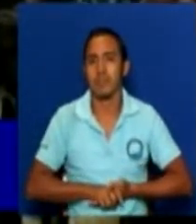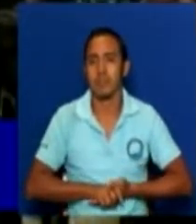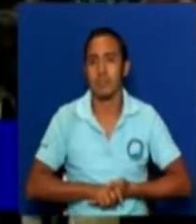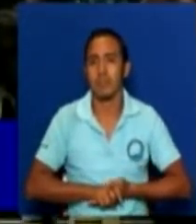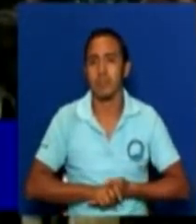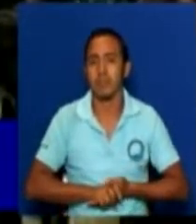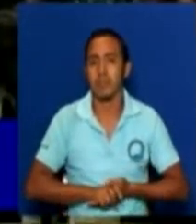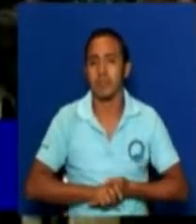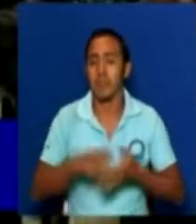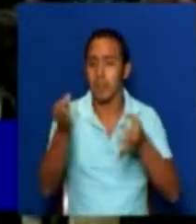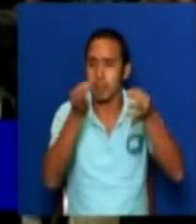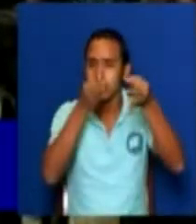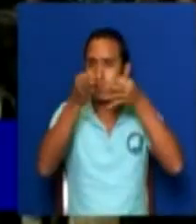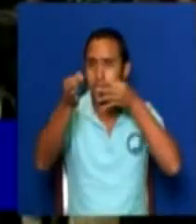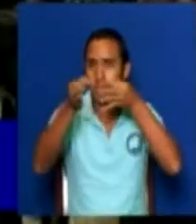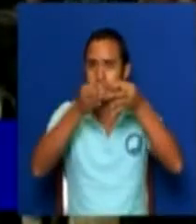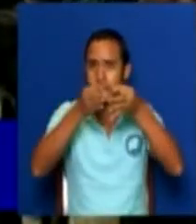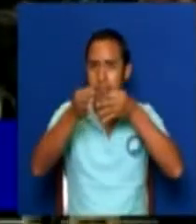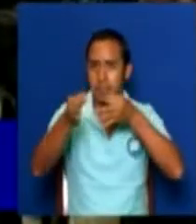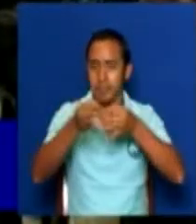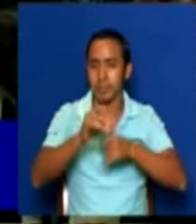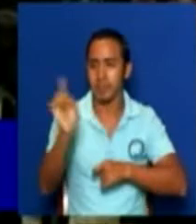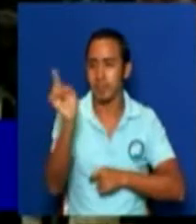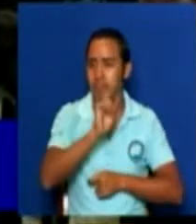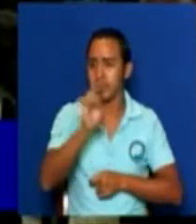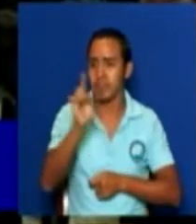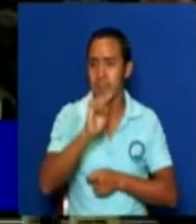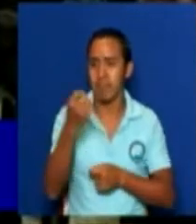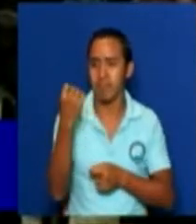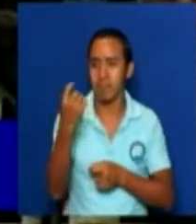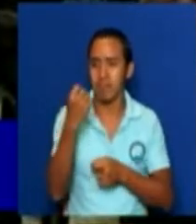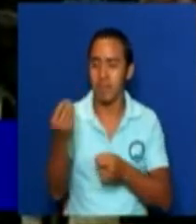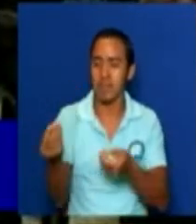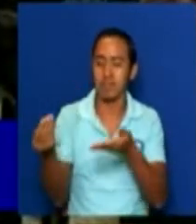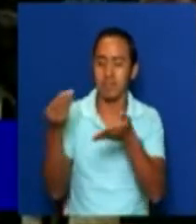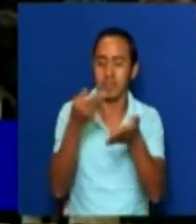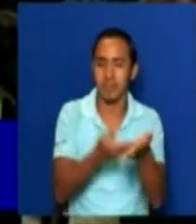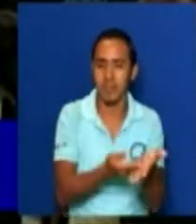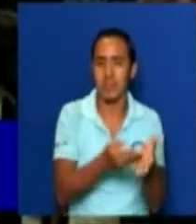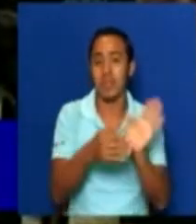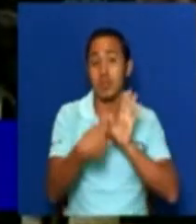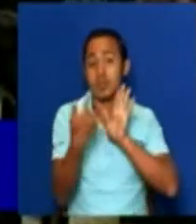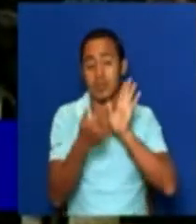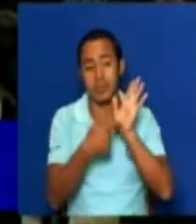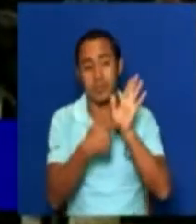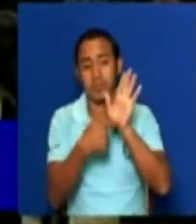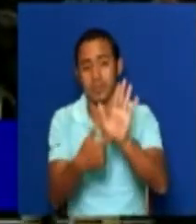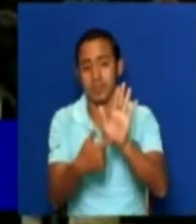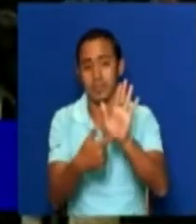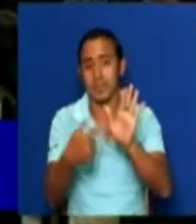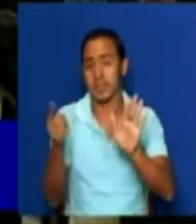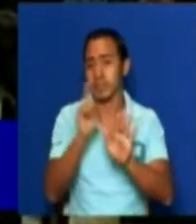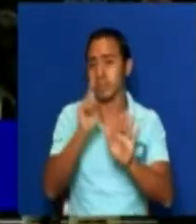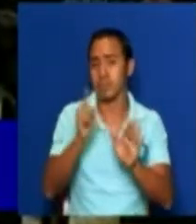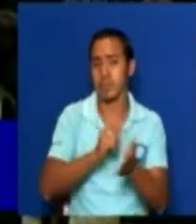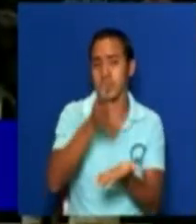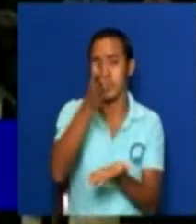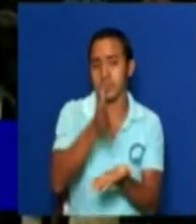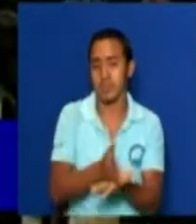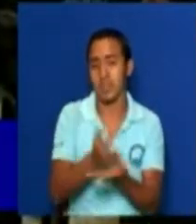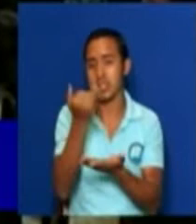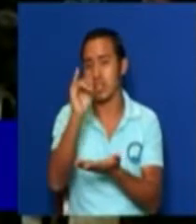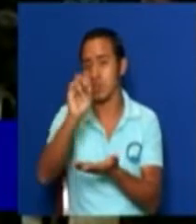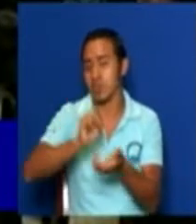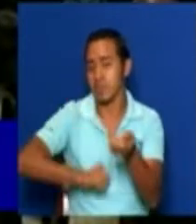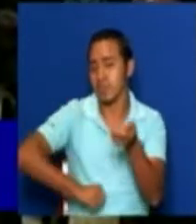Ah, aclaración, no está ni siquiera introducida. Se la presentaron y él no ha tomado la decisión de respaldarla o